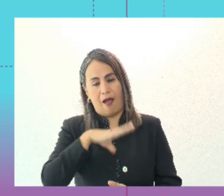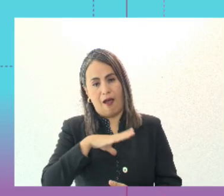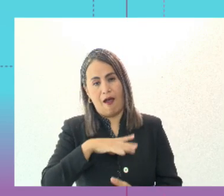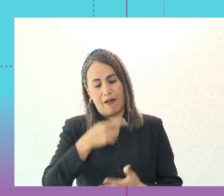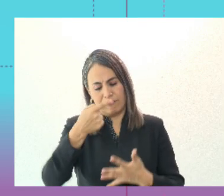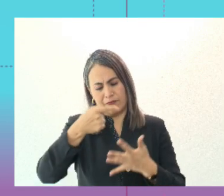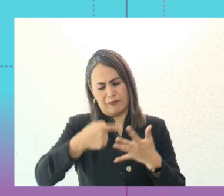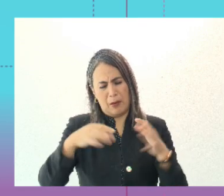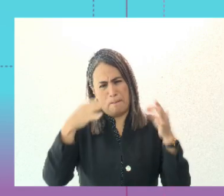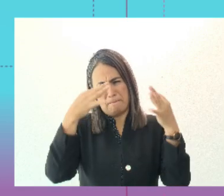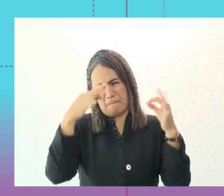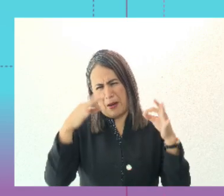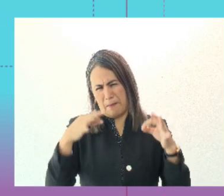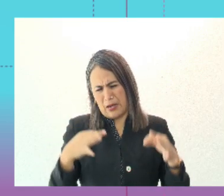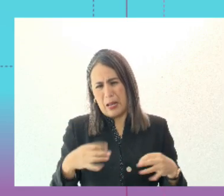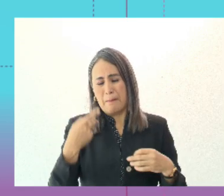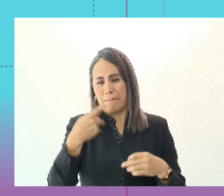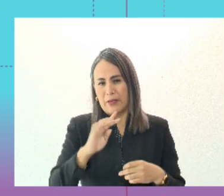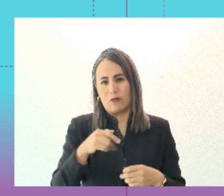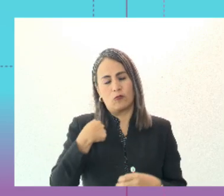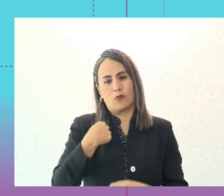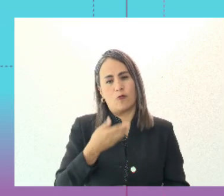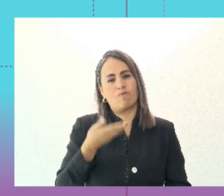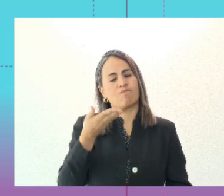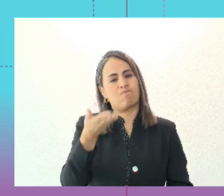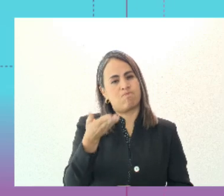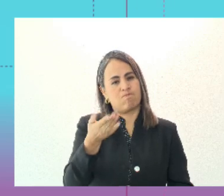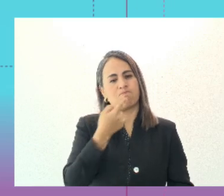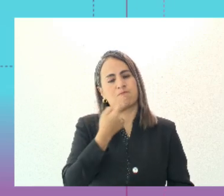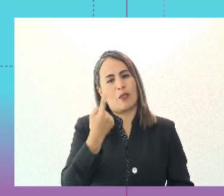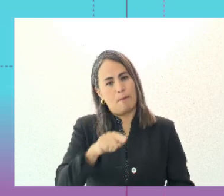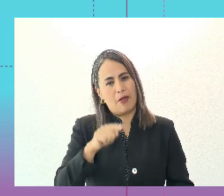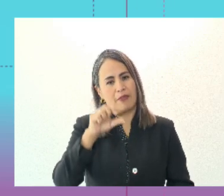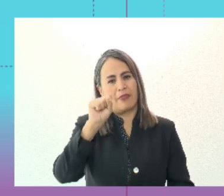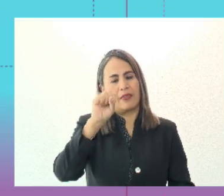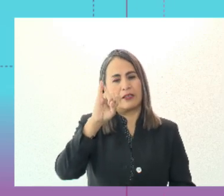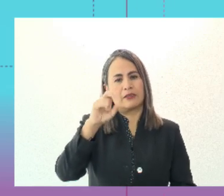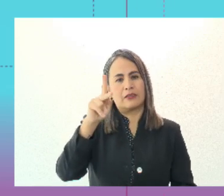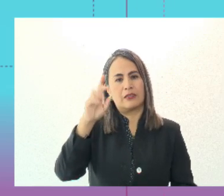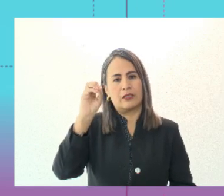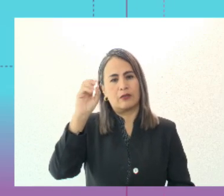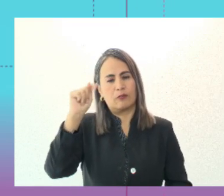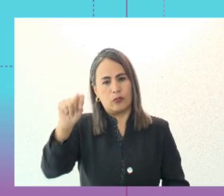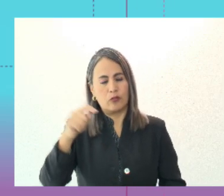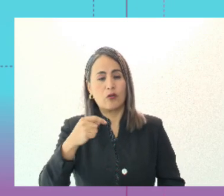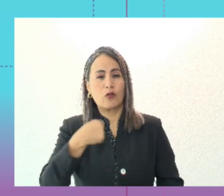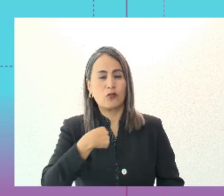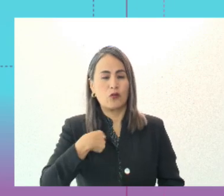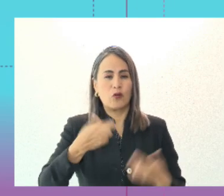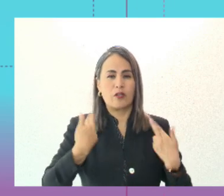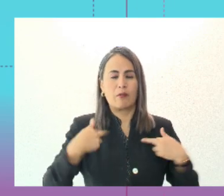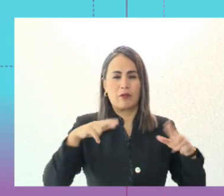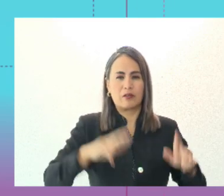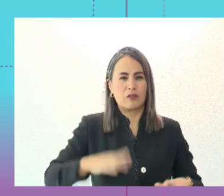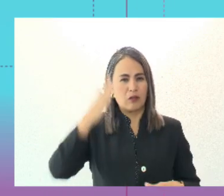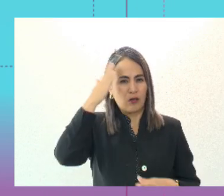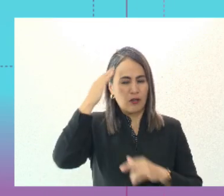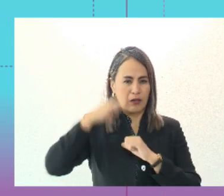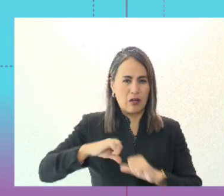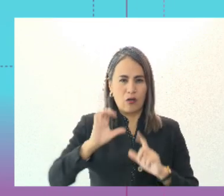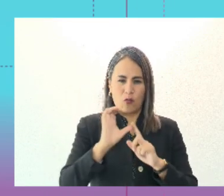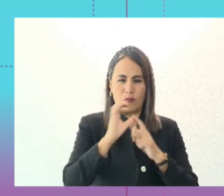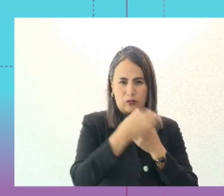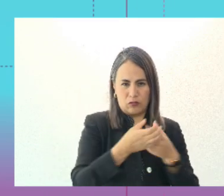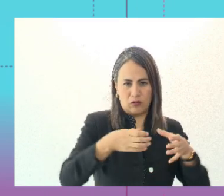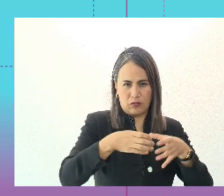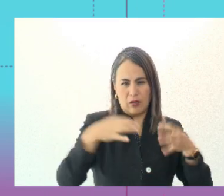Pero aquí hay un reclamo para el CIPOT. Yo estoy en represento a la presidenta en la Comisión de Archivos